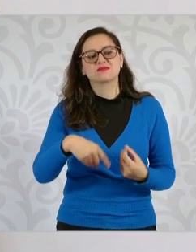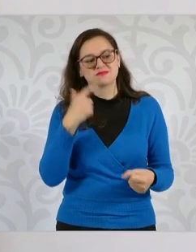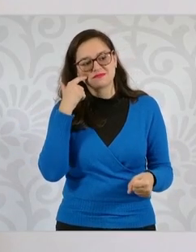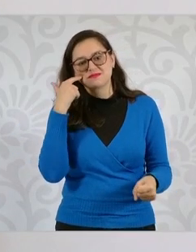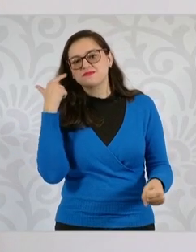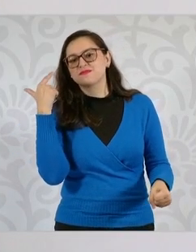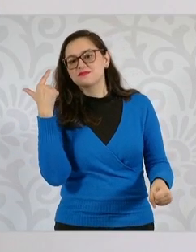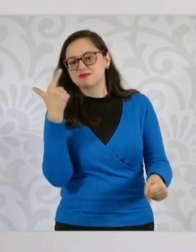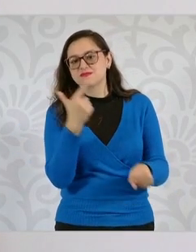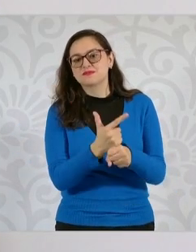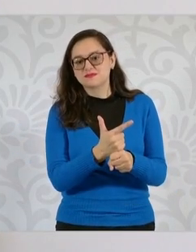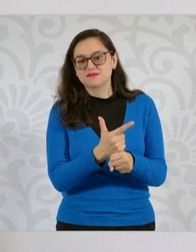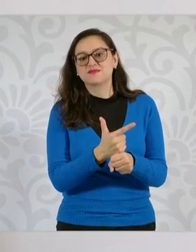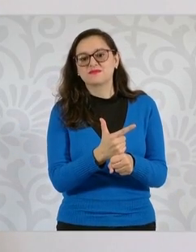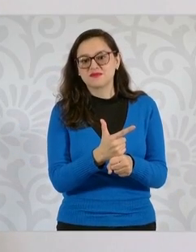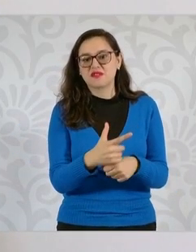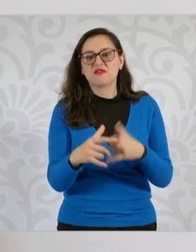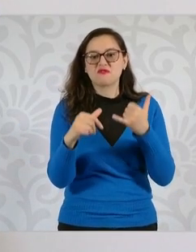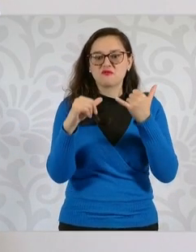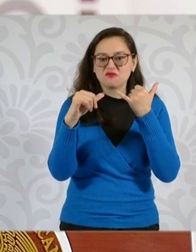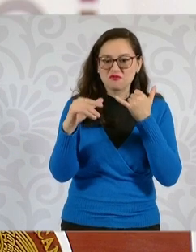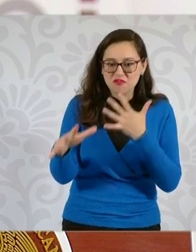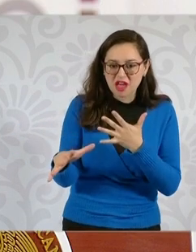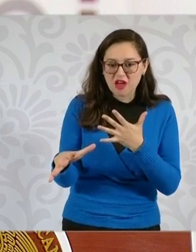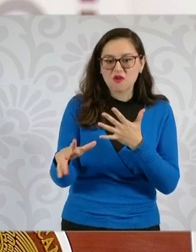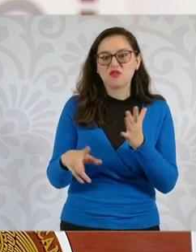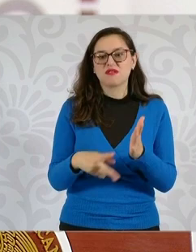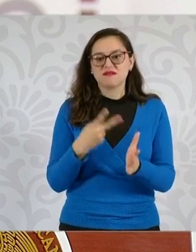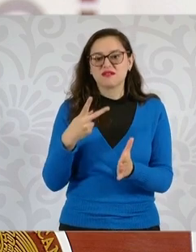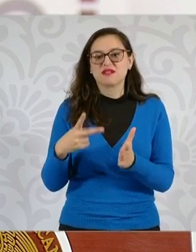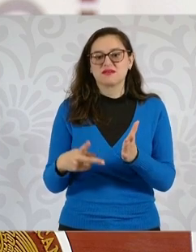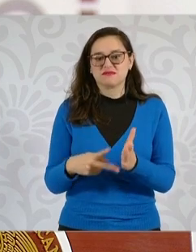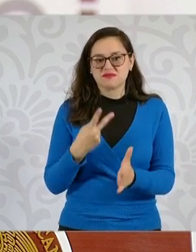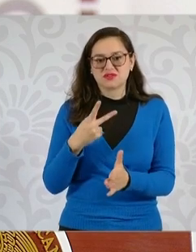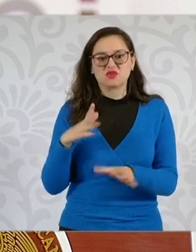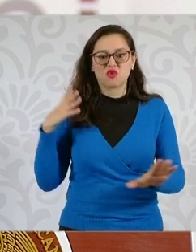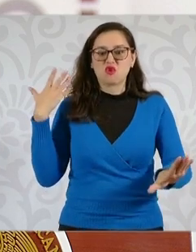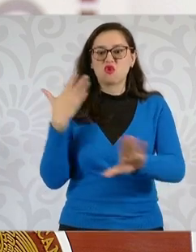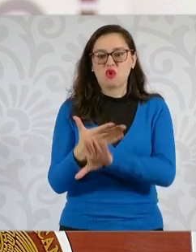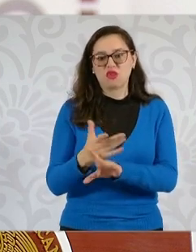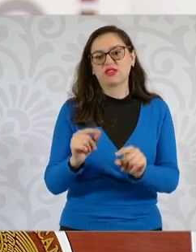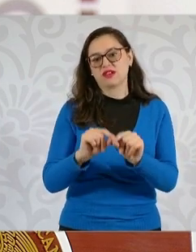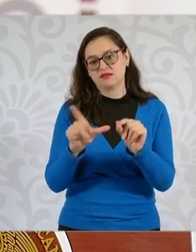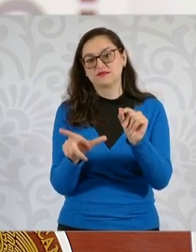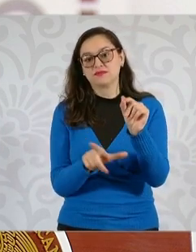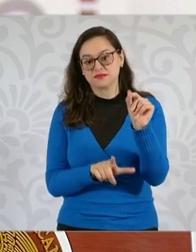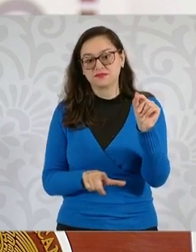defraudación al Estado mexicano.